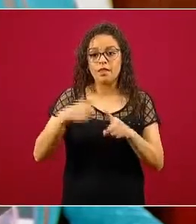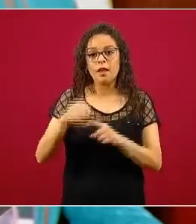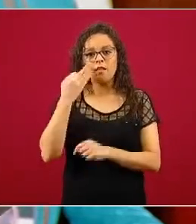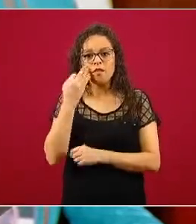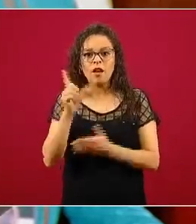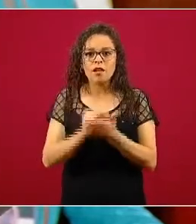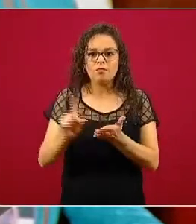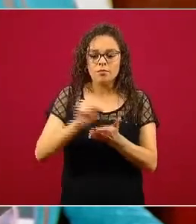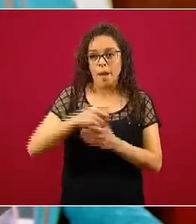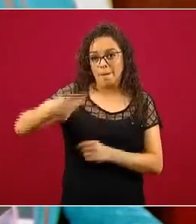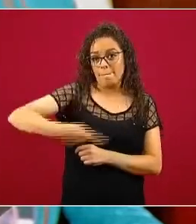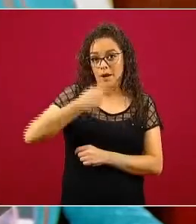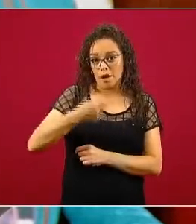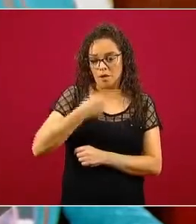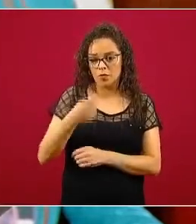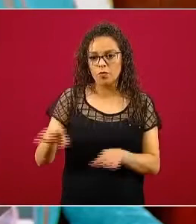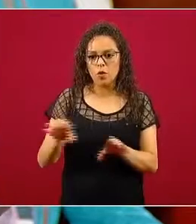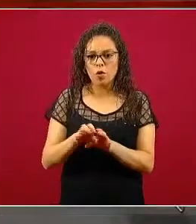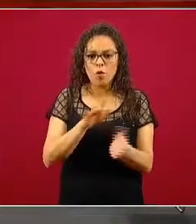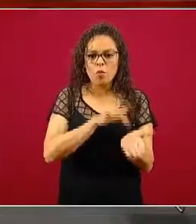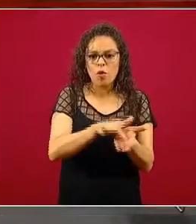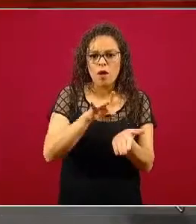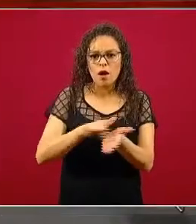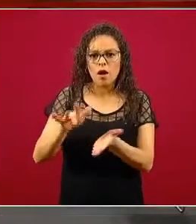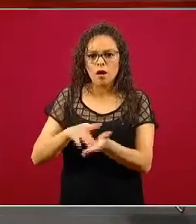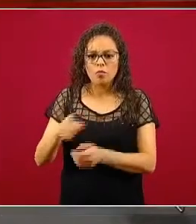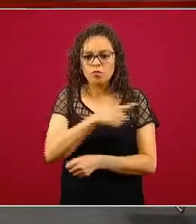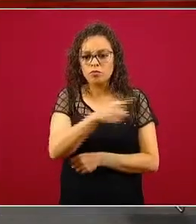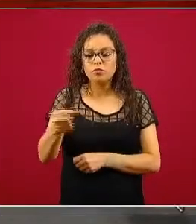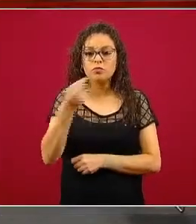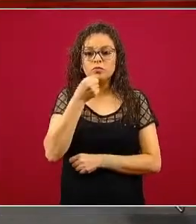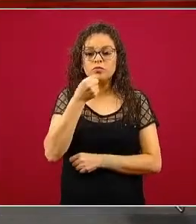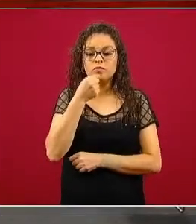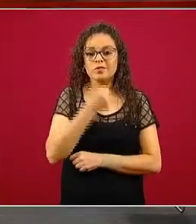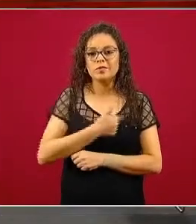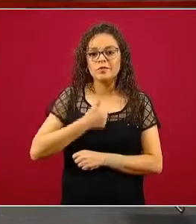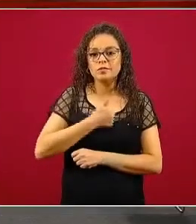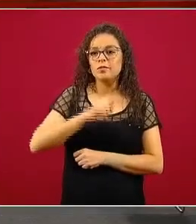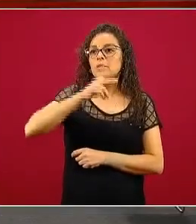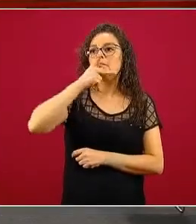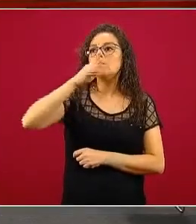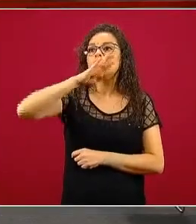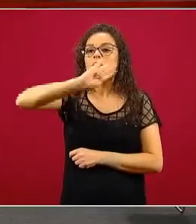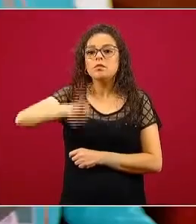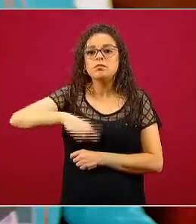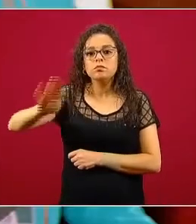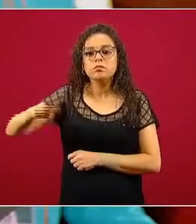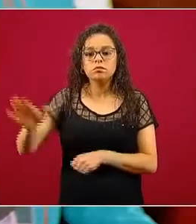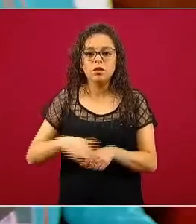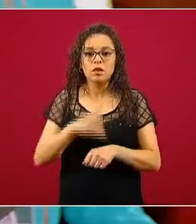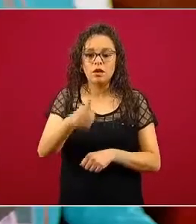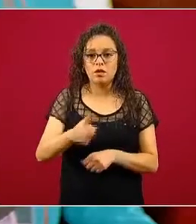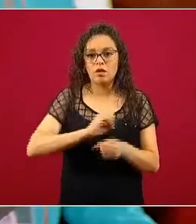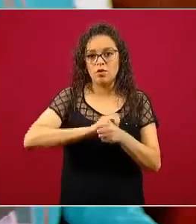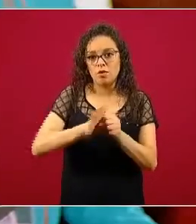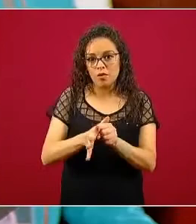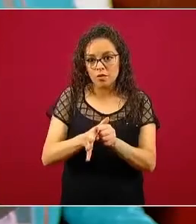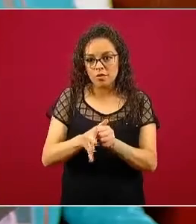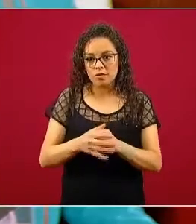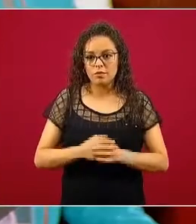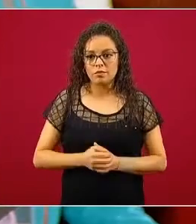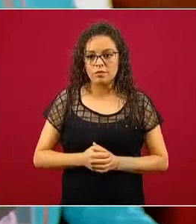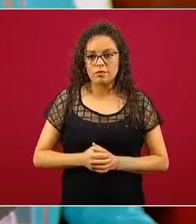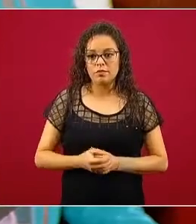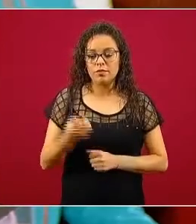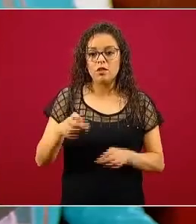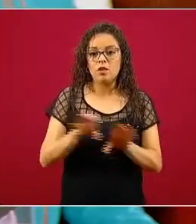líneas de apoyo hay para aquellos niños que lamentablemente pierdan a sus papás víctimas de COVID, sobre todo en las familias monoparentales, y cómo